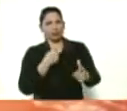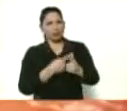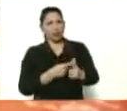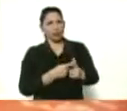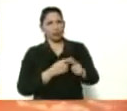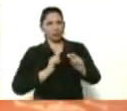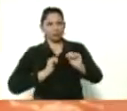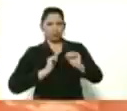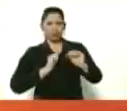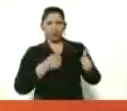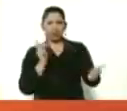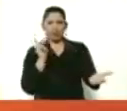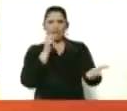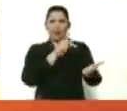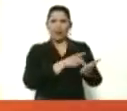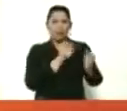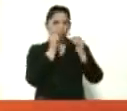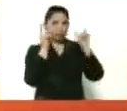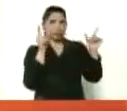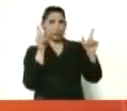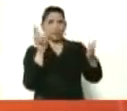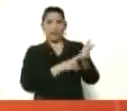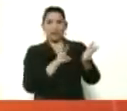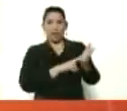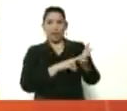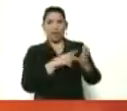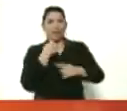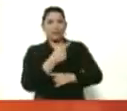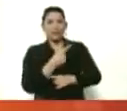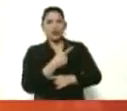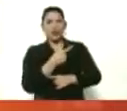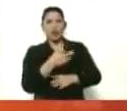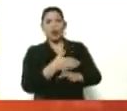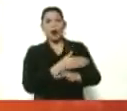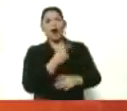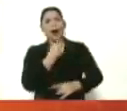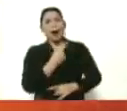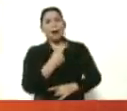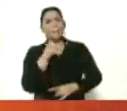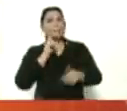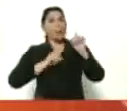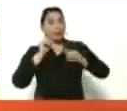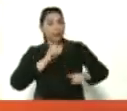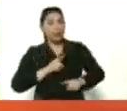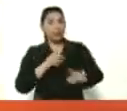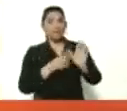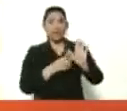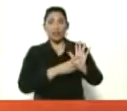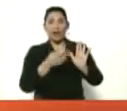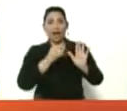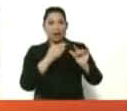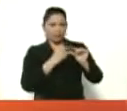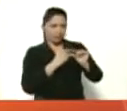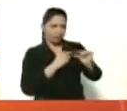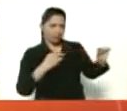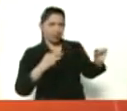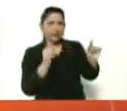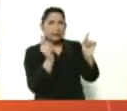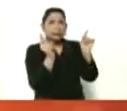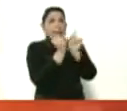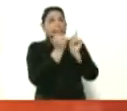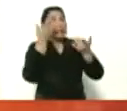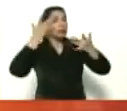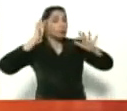empiezan a aparecer las verdades. Como usted bien dijo antes, la mentira tiene patas cortas y la verdad que aparece es que en las letricas chiquitas de un